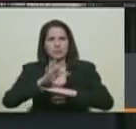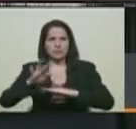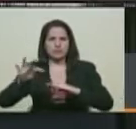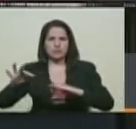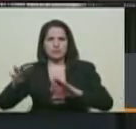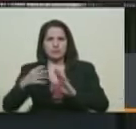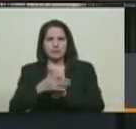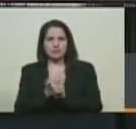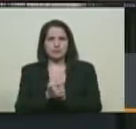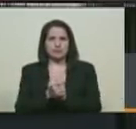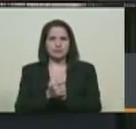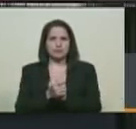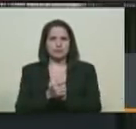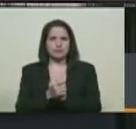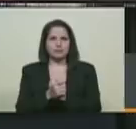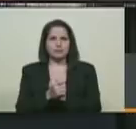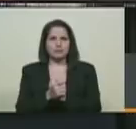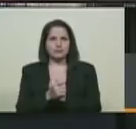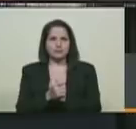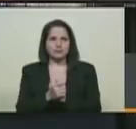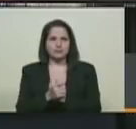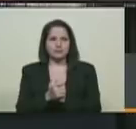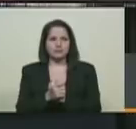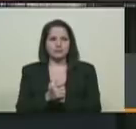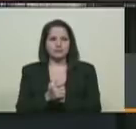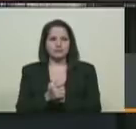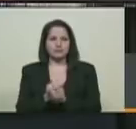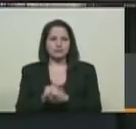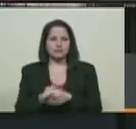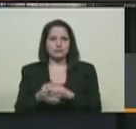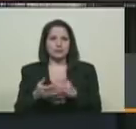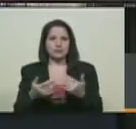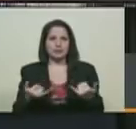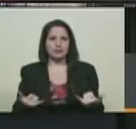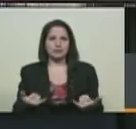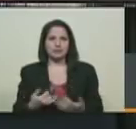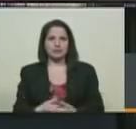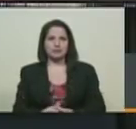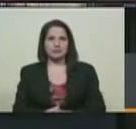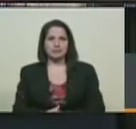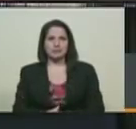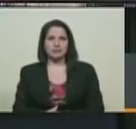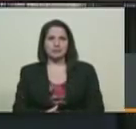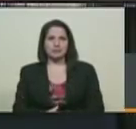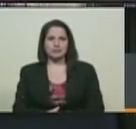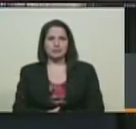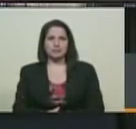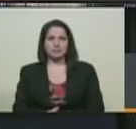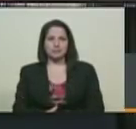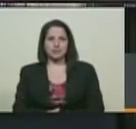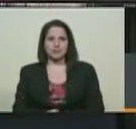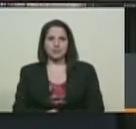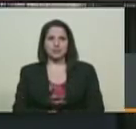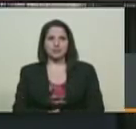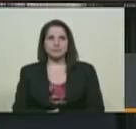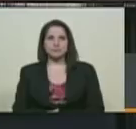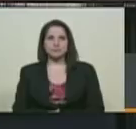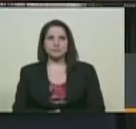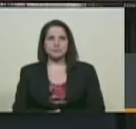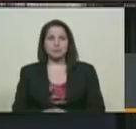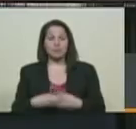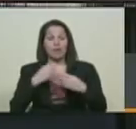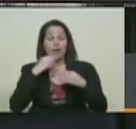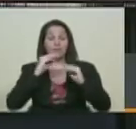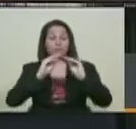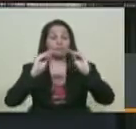Ya, bueno, se han dado los pasos. Mañana voy a hacer unos anuncios muy importantes de las